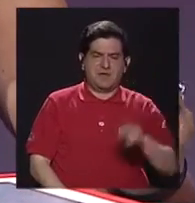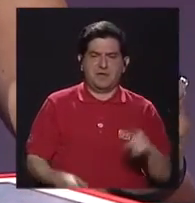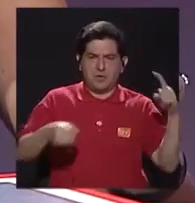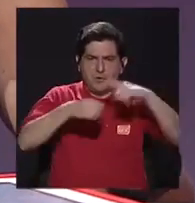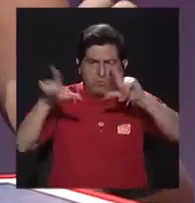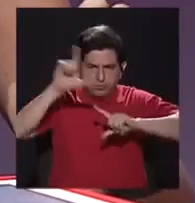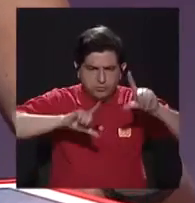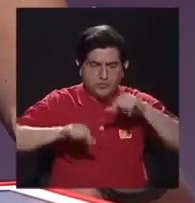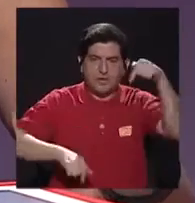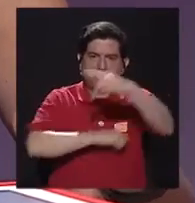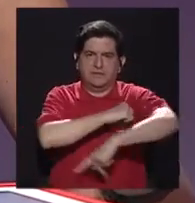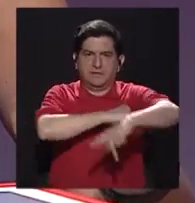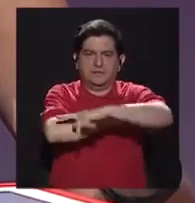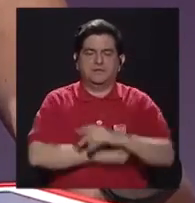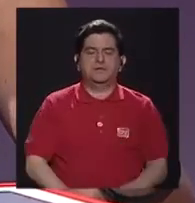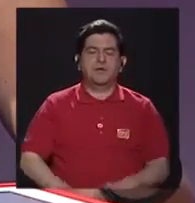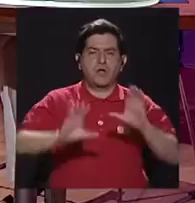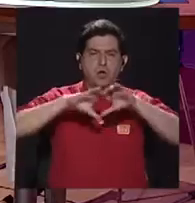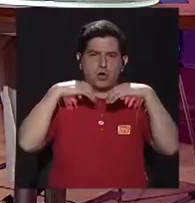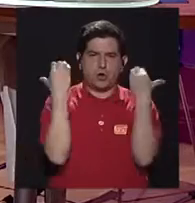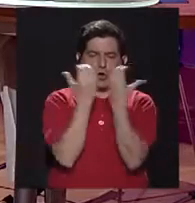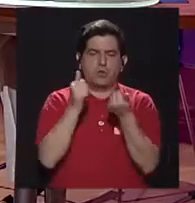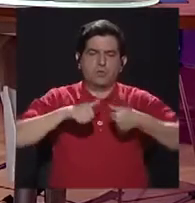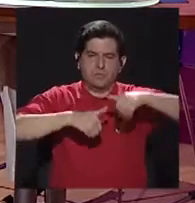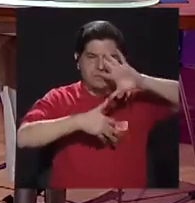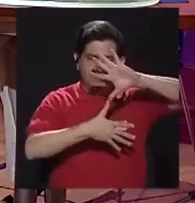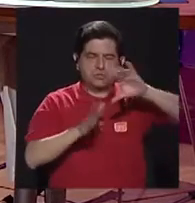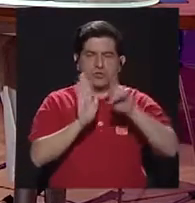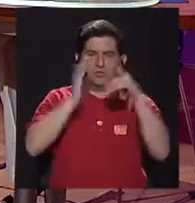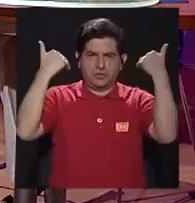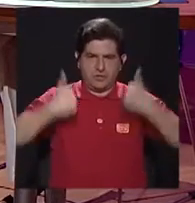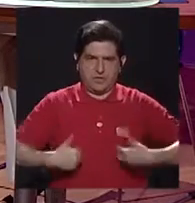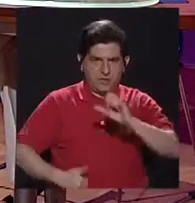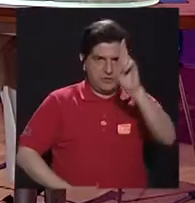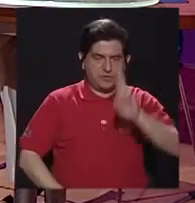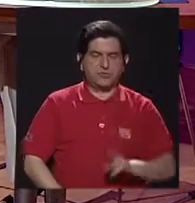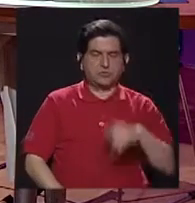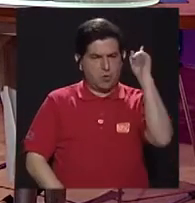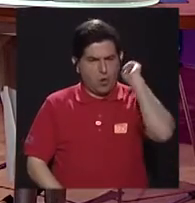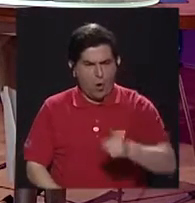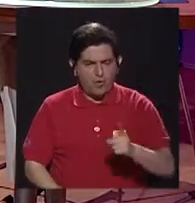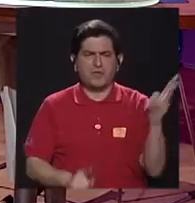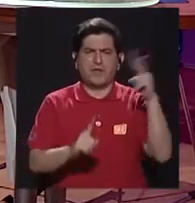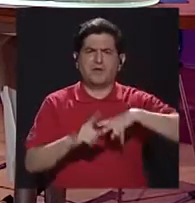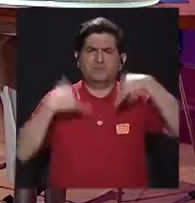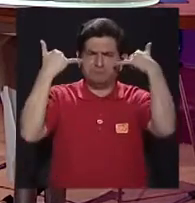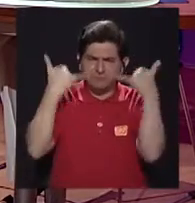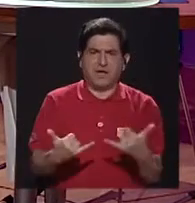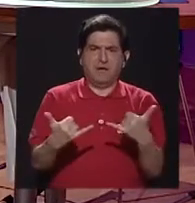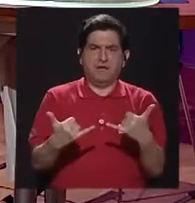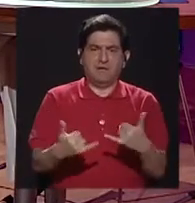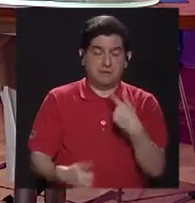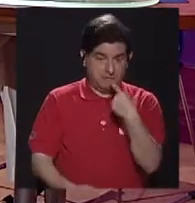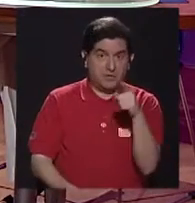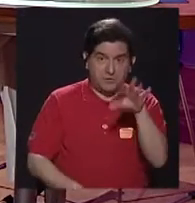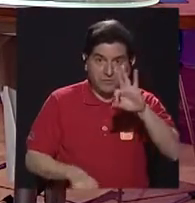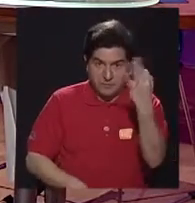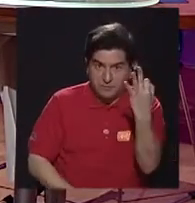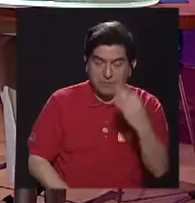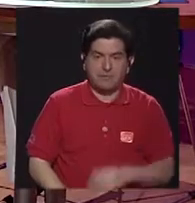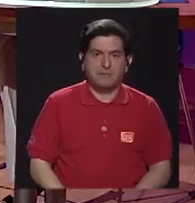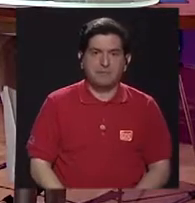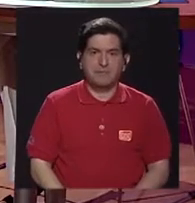nuestro país. La Comisión Interamericana de Derechos Humanos ordenó a Costa Rica aplicar inmediatamente, así lo dijo,